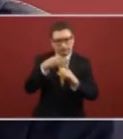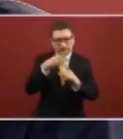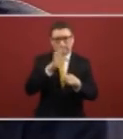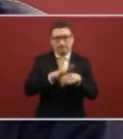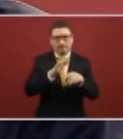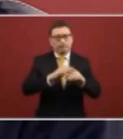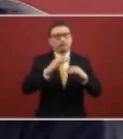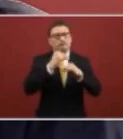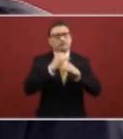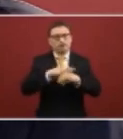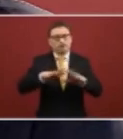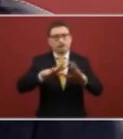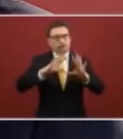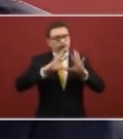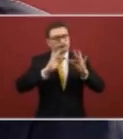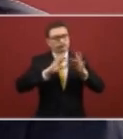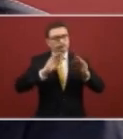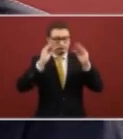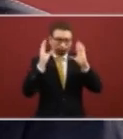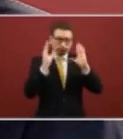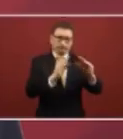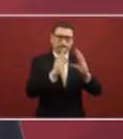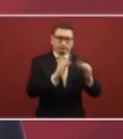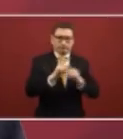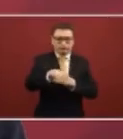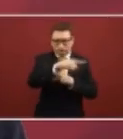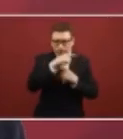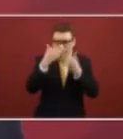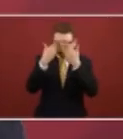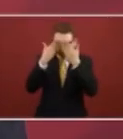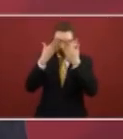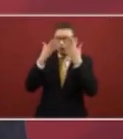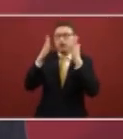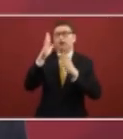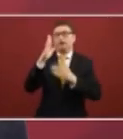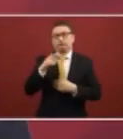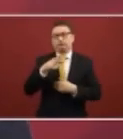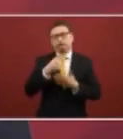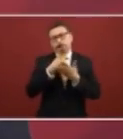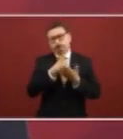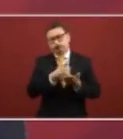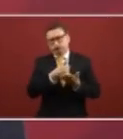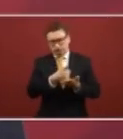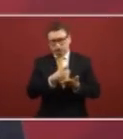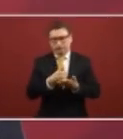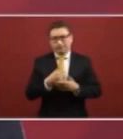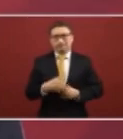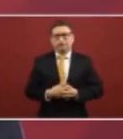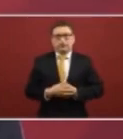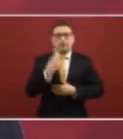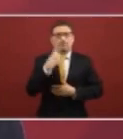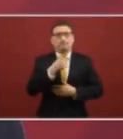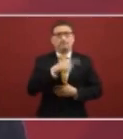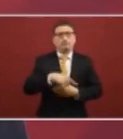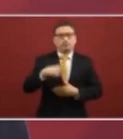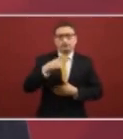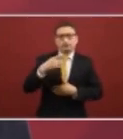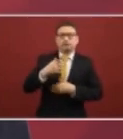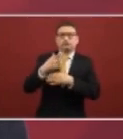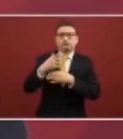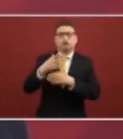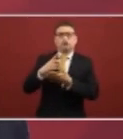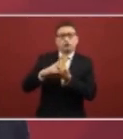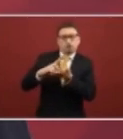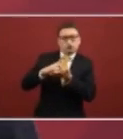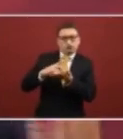a redistribuir el ingreso derivado de todo lo que se confisca a la delincuencia, que podría alcanzar al menos 1.200 millones